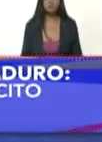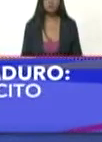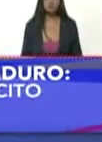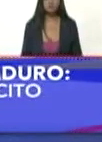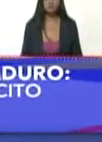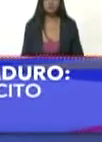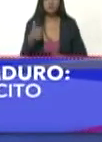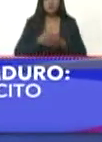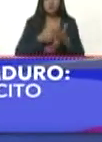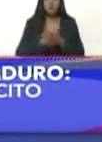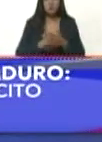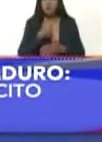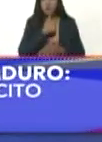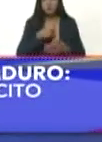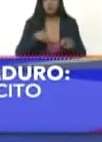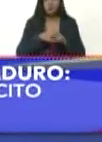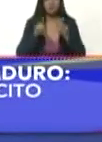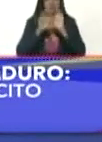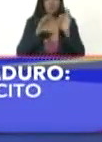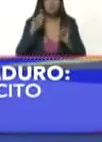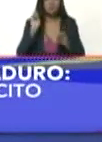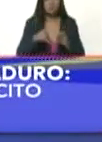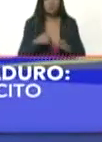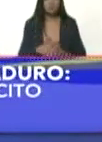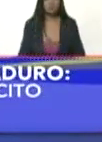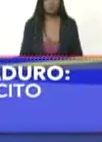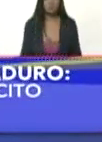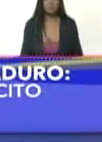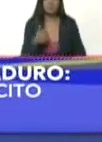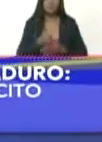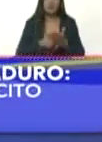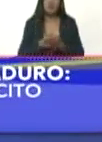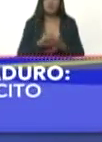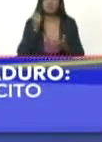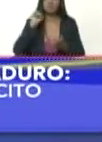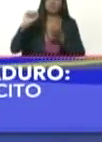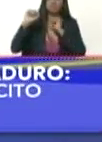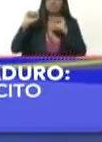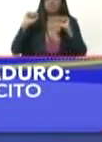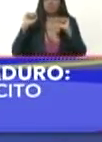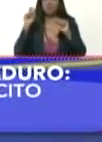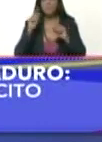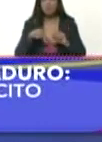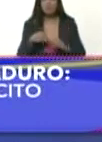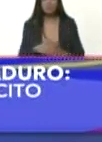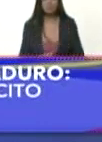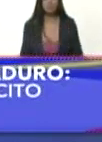Las luchas de resistencia, las luchas de rebeldía,